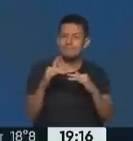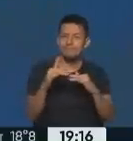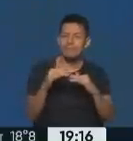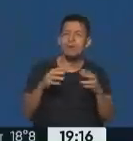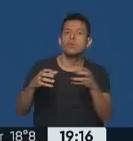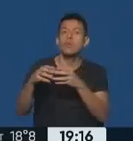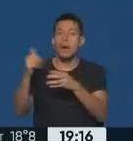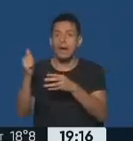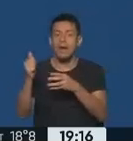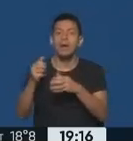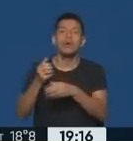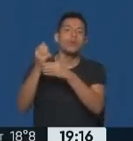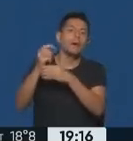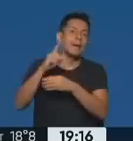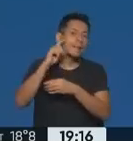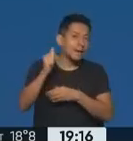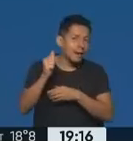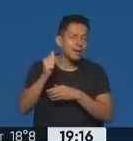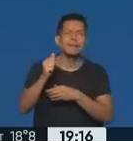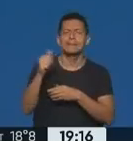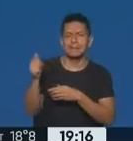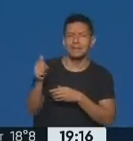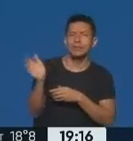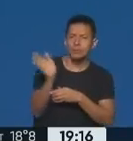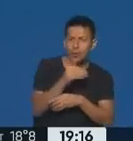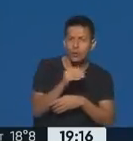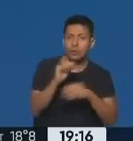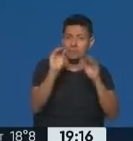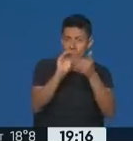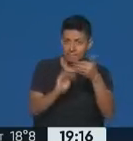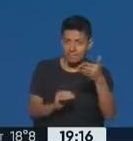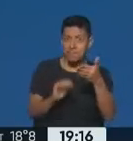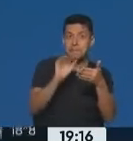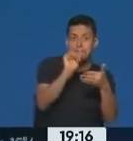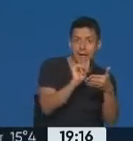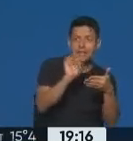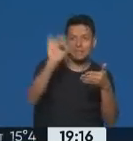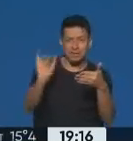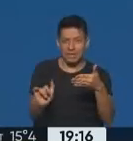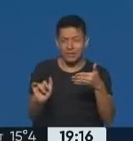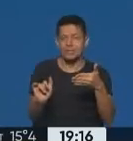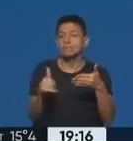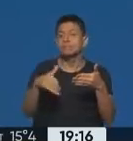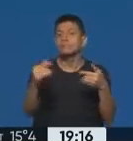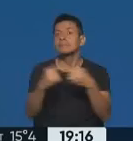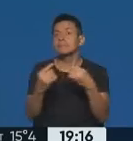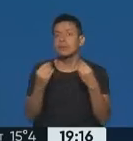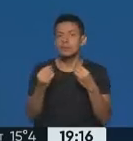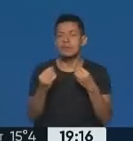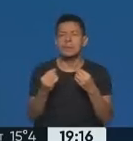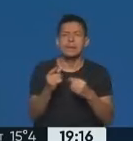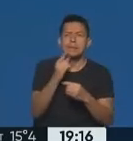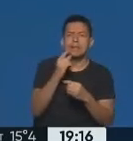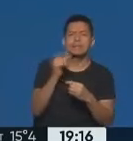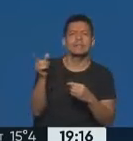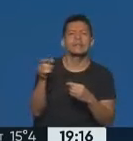A de la Copa de la Liga, Juan Carlos. Estamos reconstruyendo todo el panorama para martes y miércoles, porque parecía sentenciada la historia en